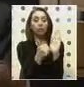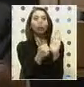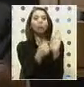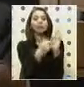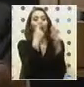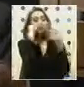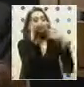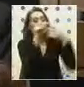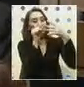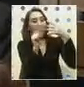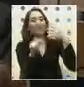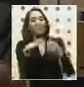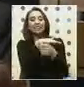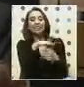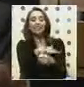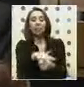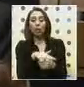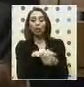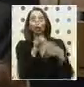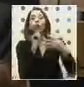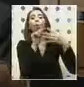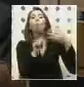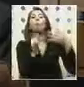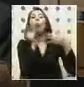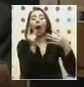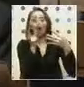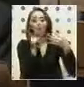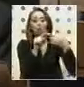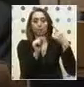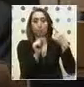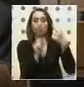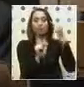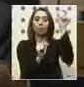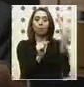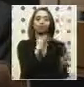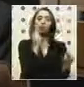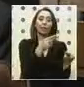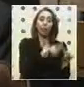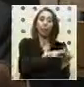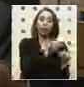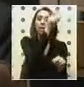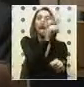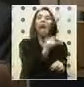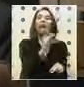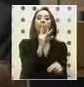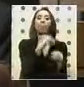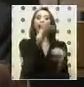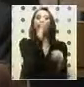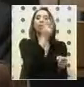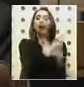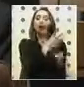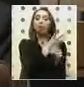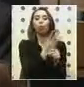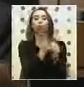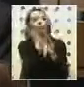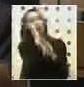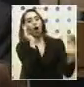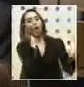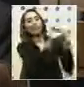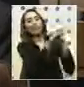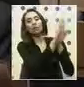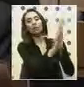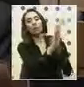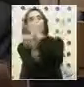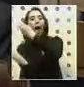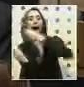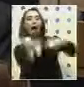regulan son las siguientes. A. Que el causante sea un adulto mayor que haya estado internado y abandonado por